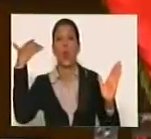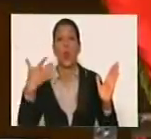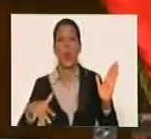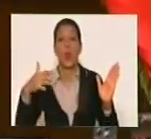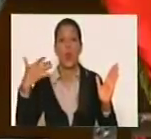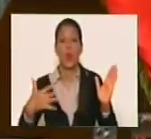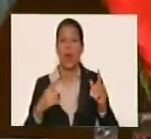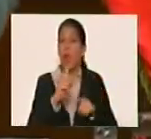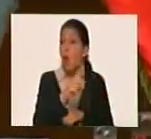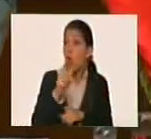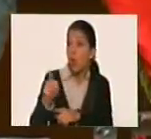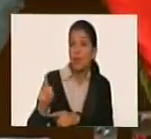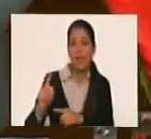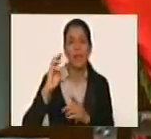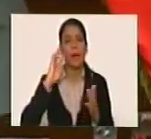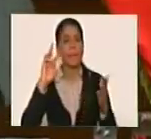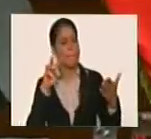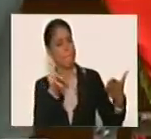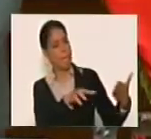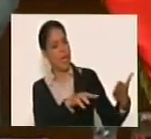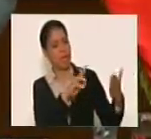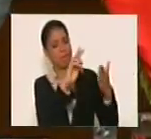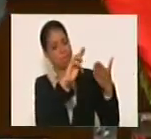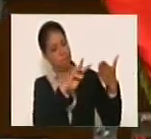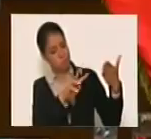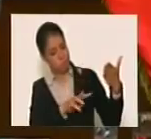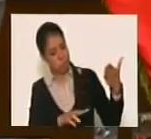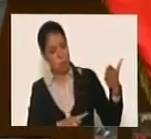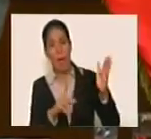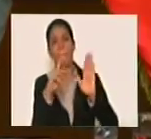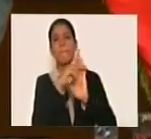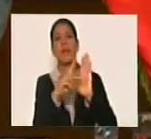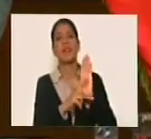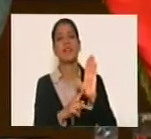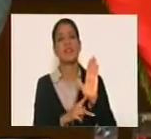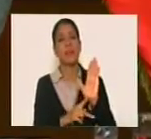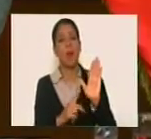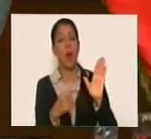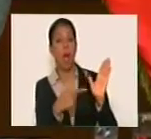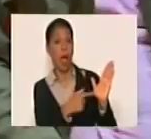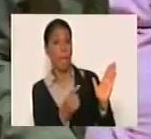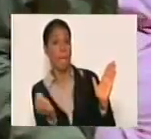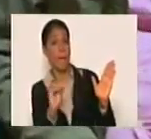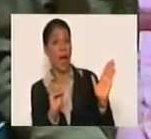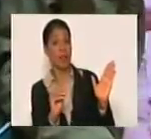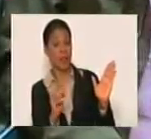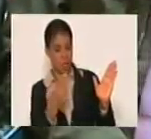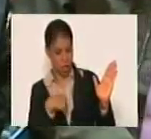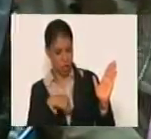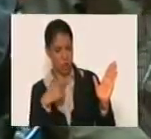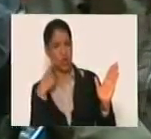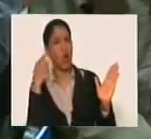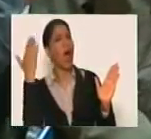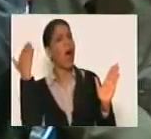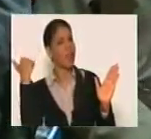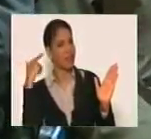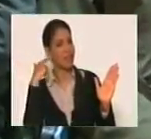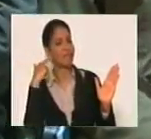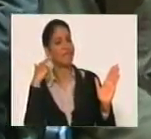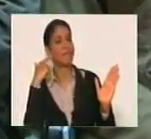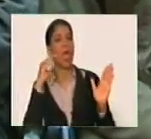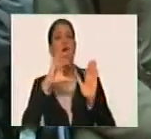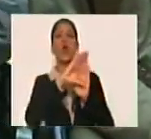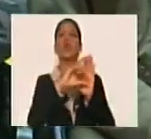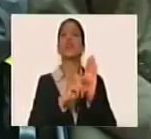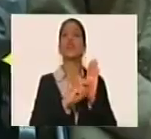Y cuando ustedes ven los valores y principios, pero hay algo más. Nosotros ya habíamos colocado en la